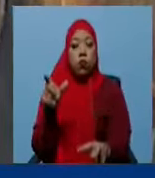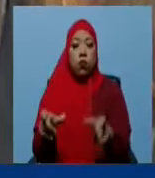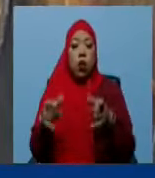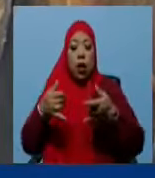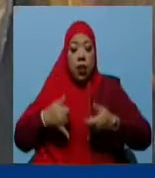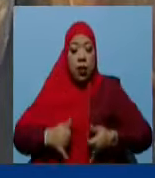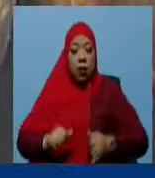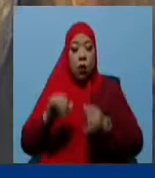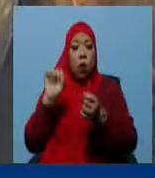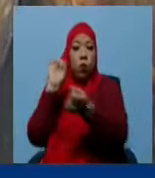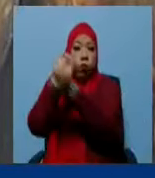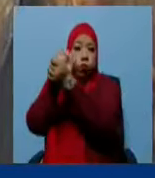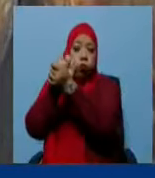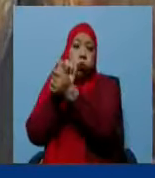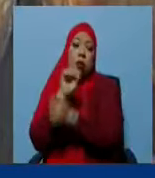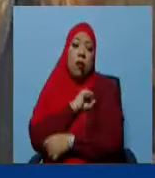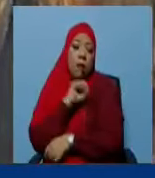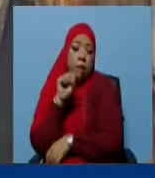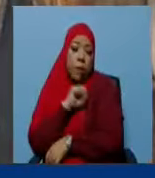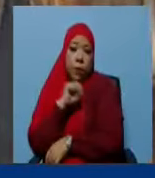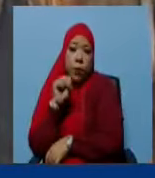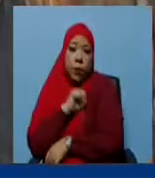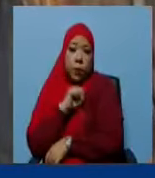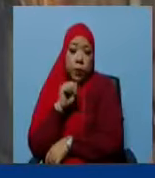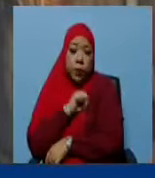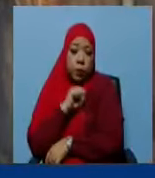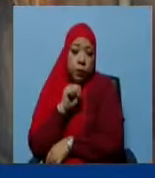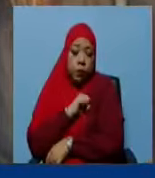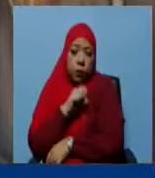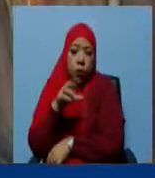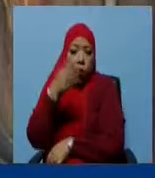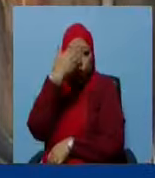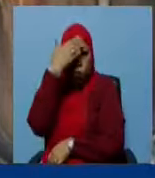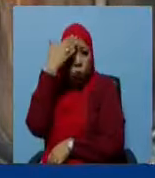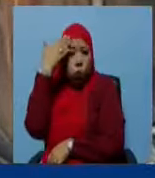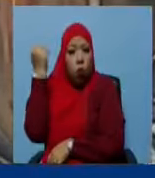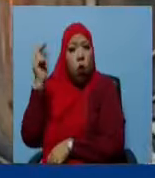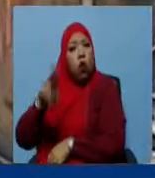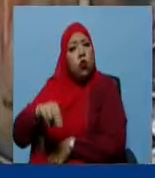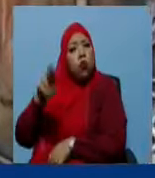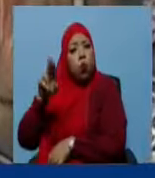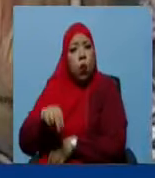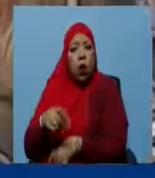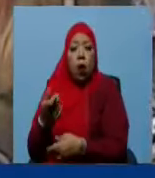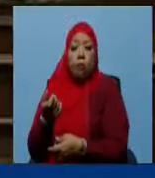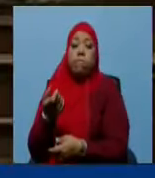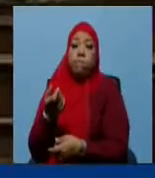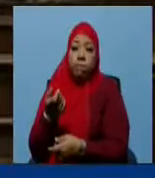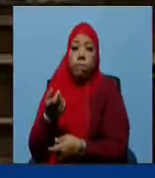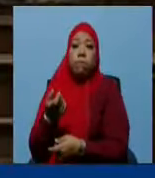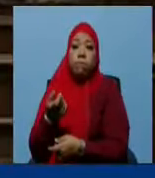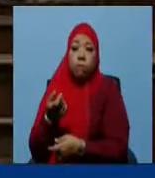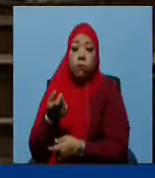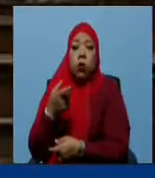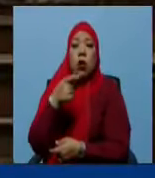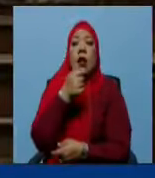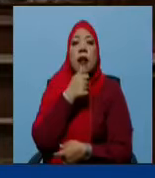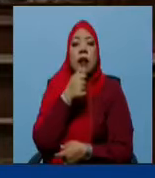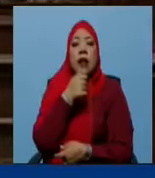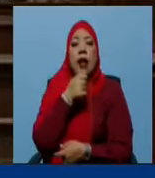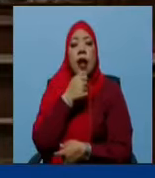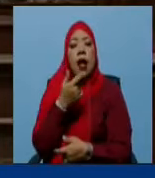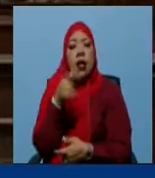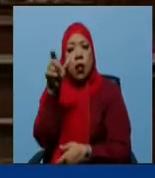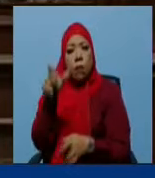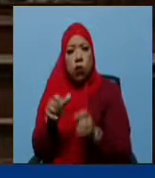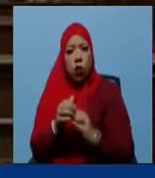hija de las tinieblas. Las tinieblas, no se le olvide ese nombre, las tinieblas. Las tinieblas. ¿Quién manda en las